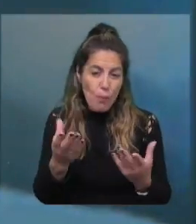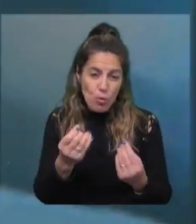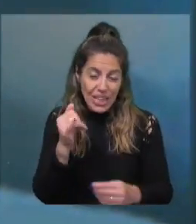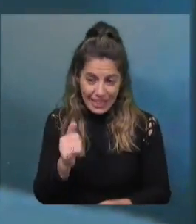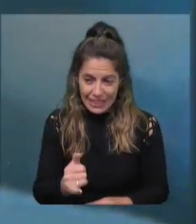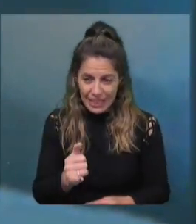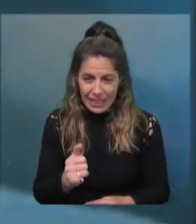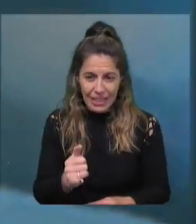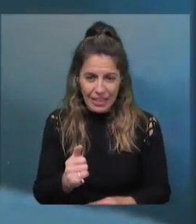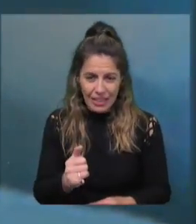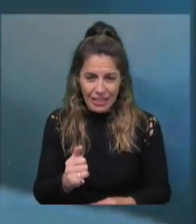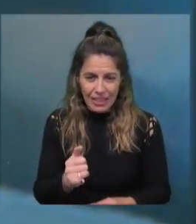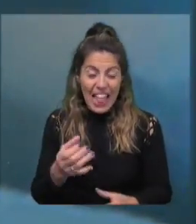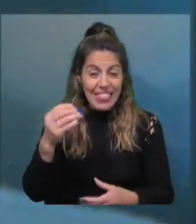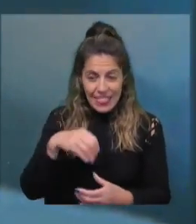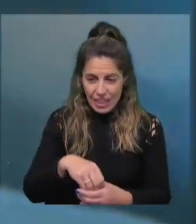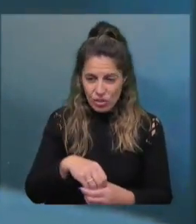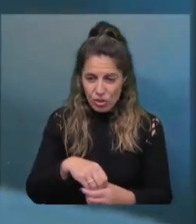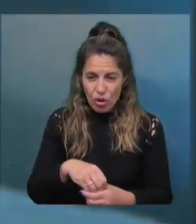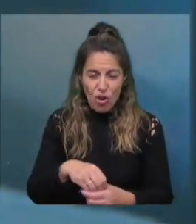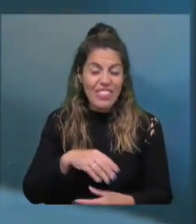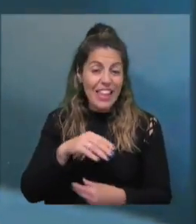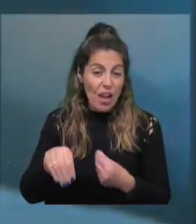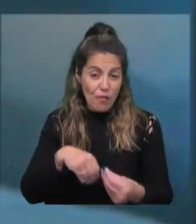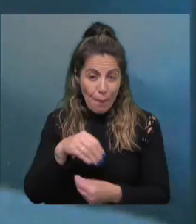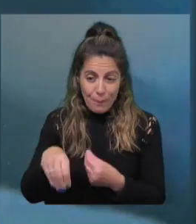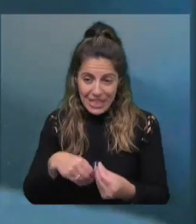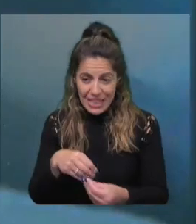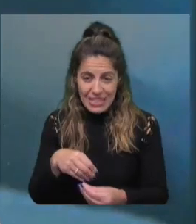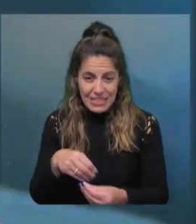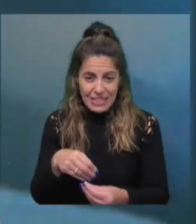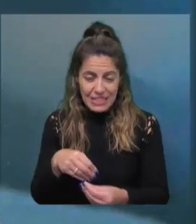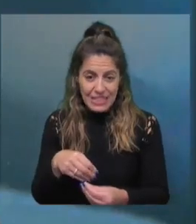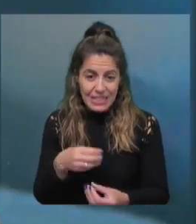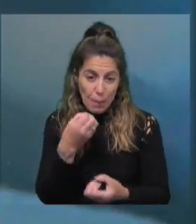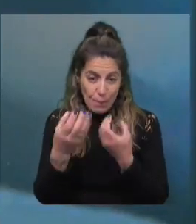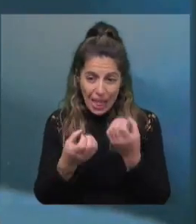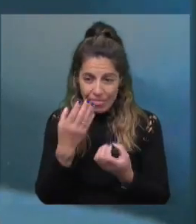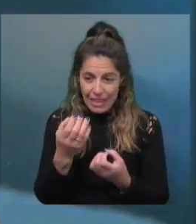tienen. Y dentro de las familias, hay familias